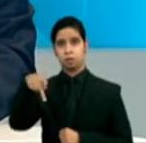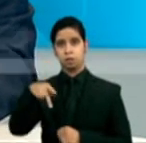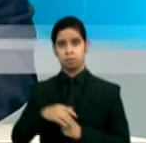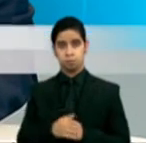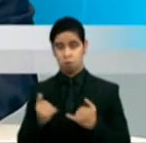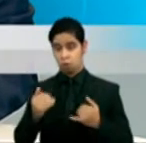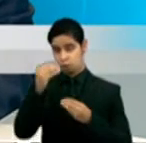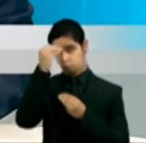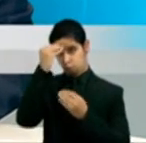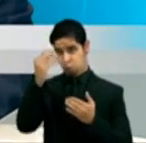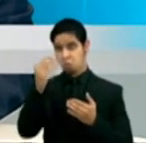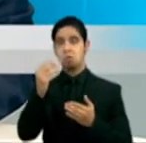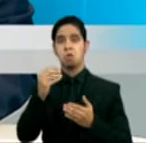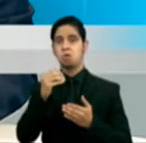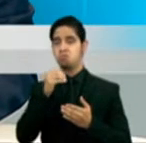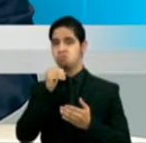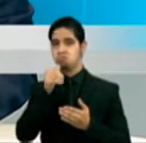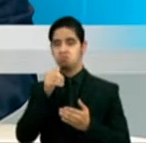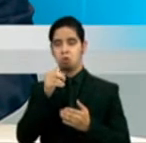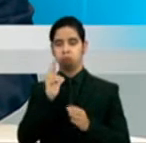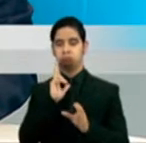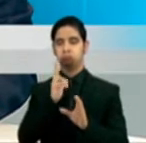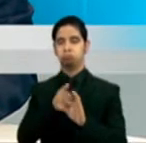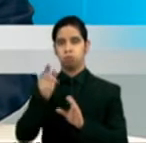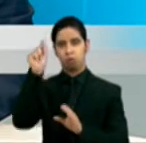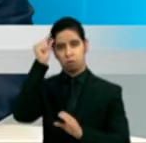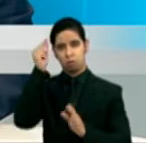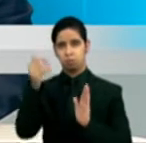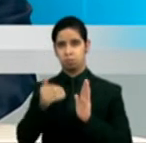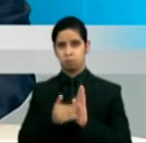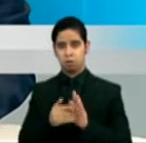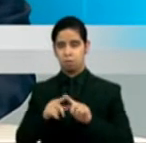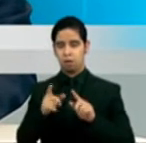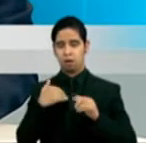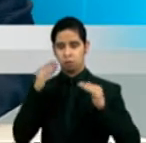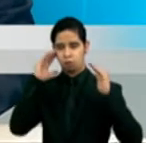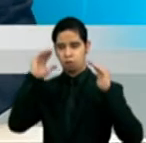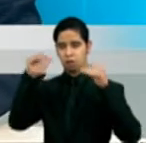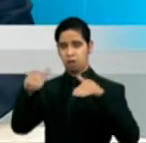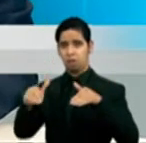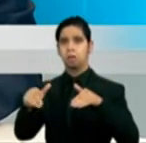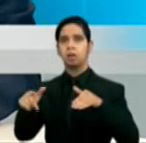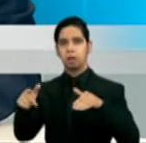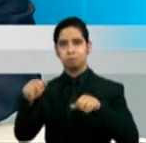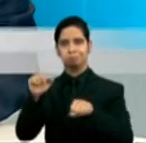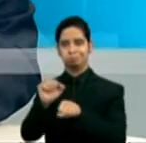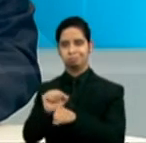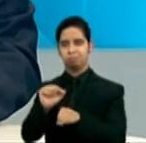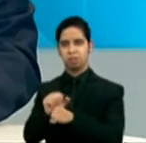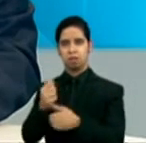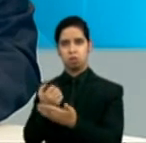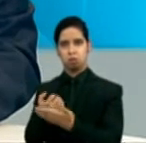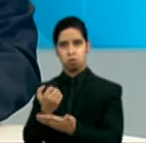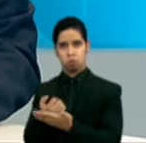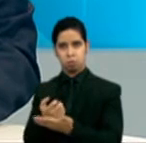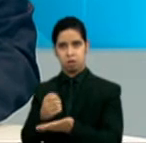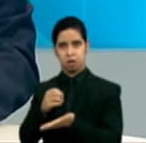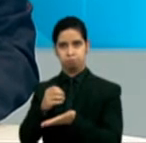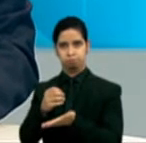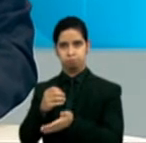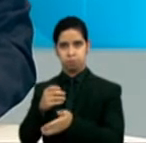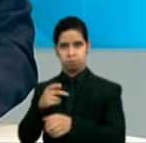anunció hoy que no aspirará a un segundo término para concentrar sus esfuerzos y gestiones en atender la situación económica y fiscal del